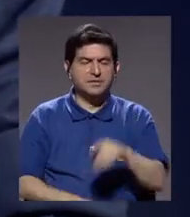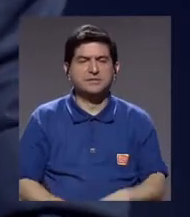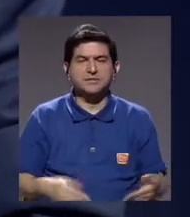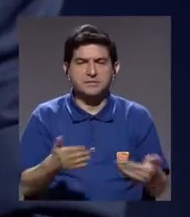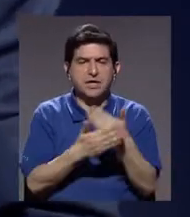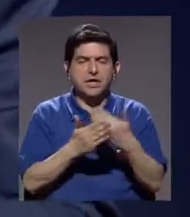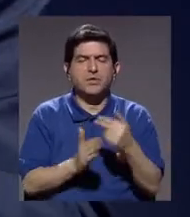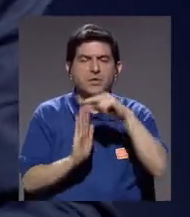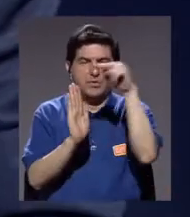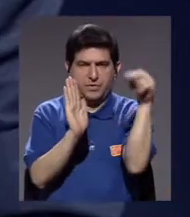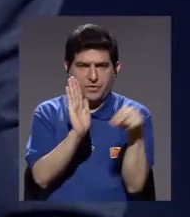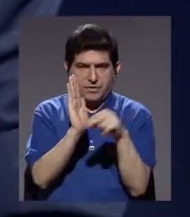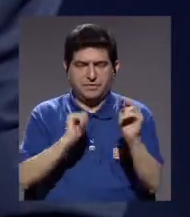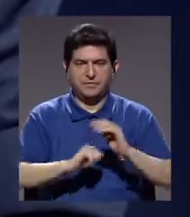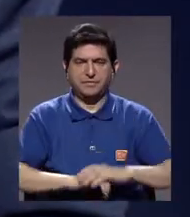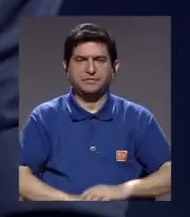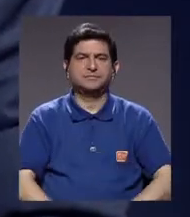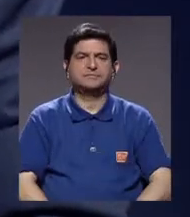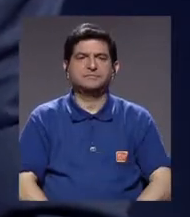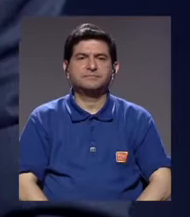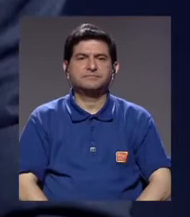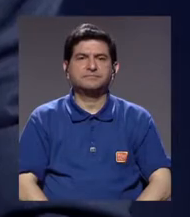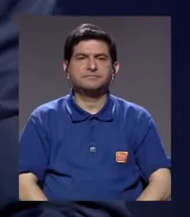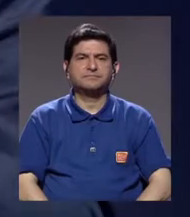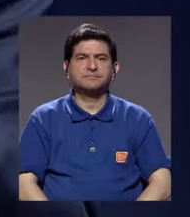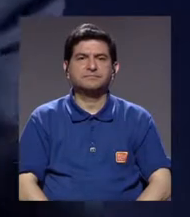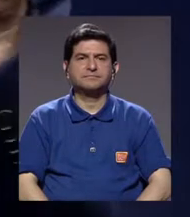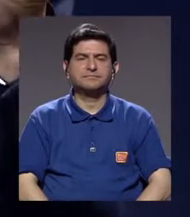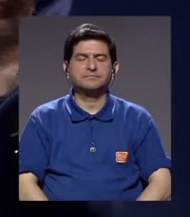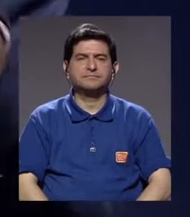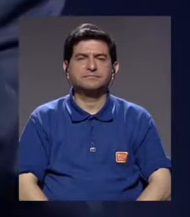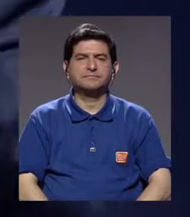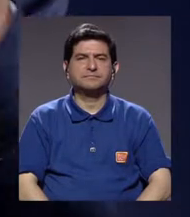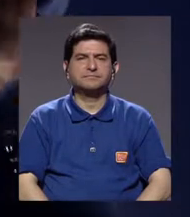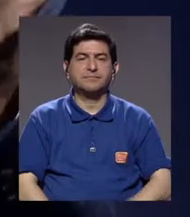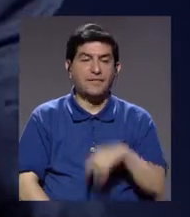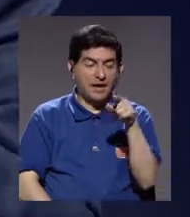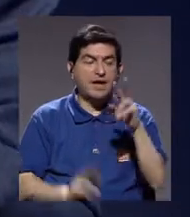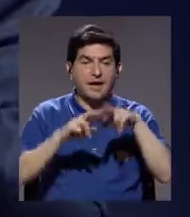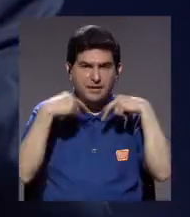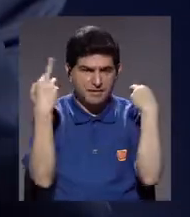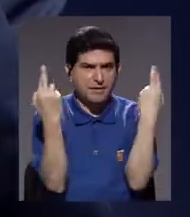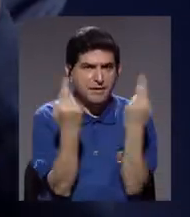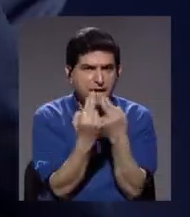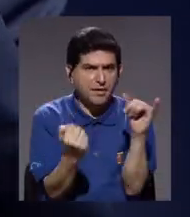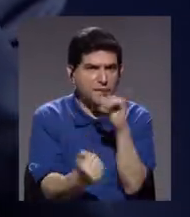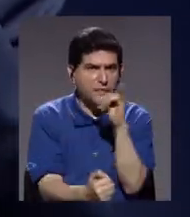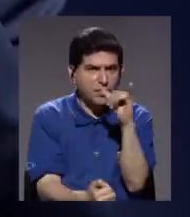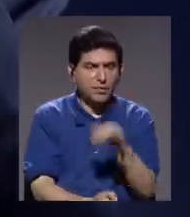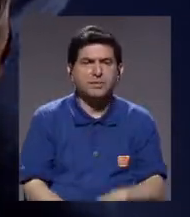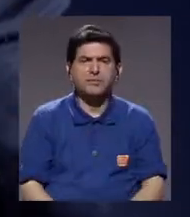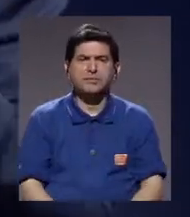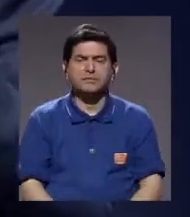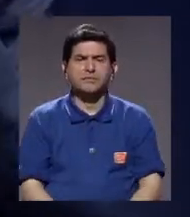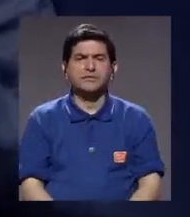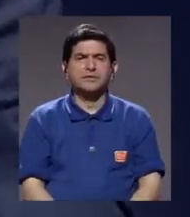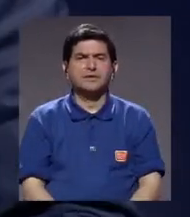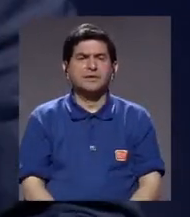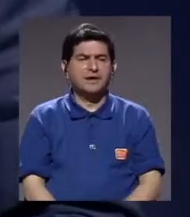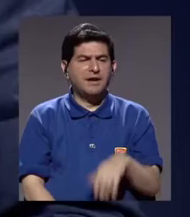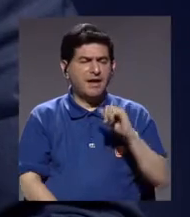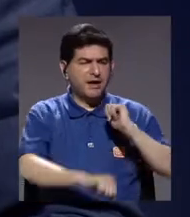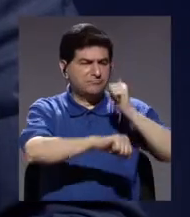ahí en esta cumbre también se ha constituido el núcleo de